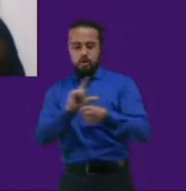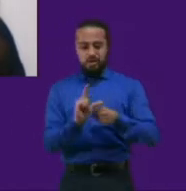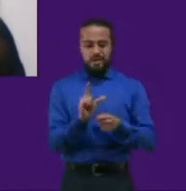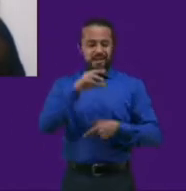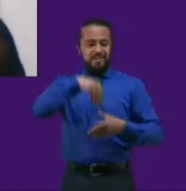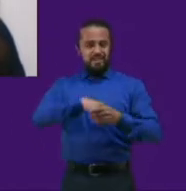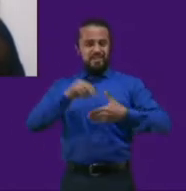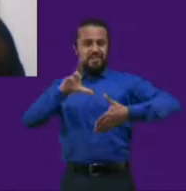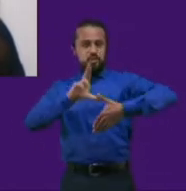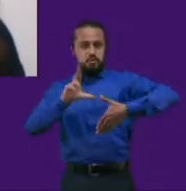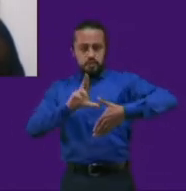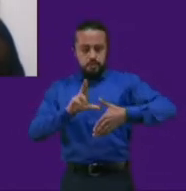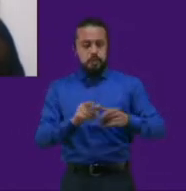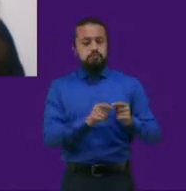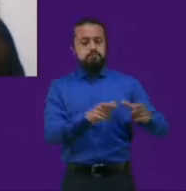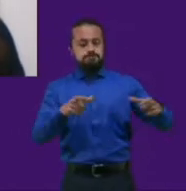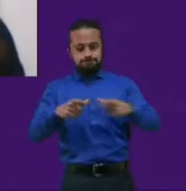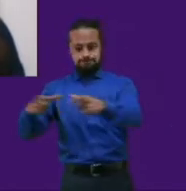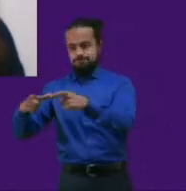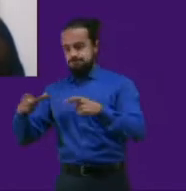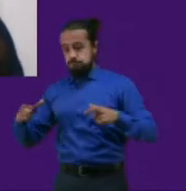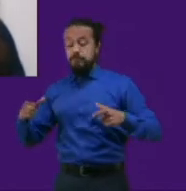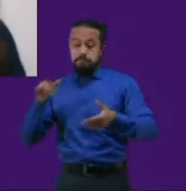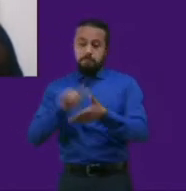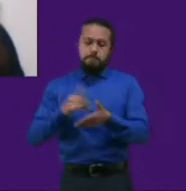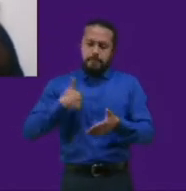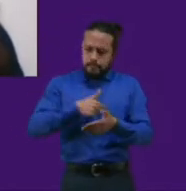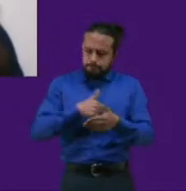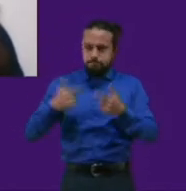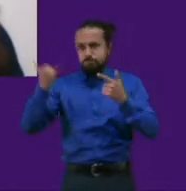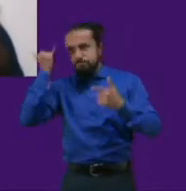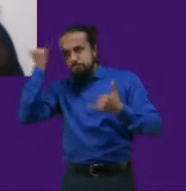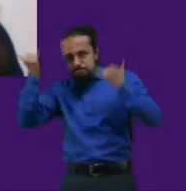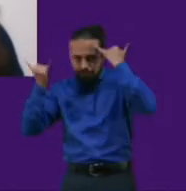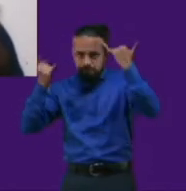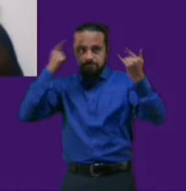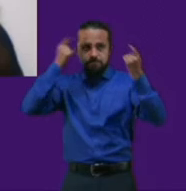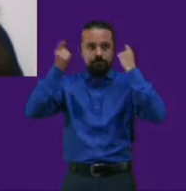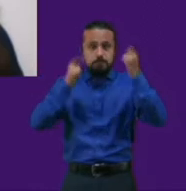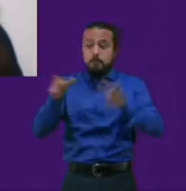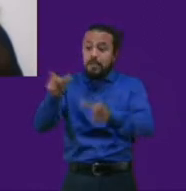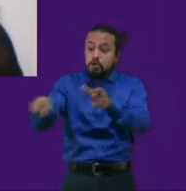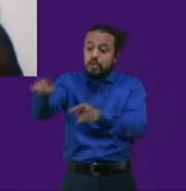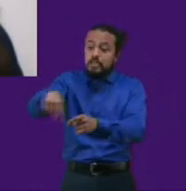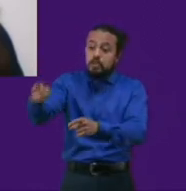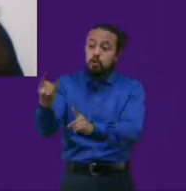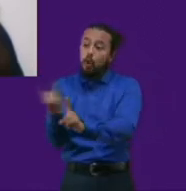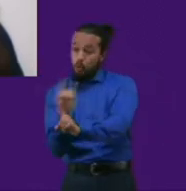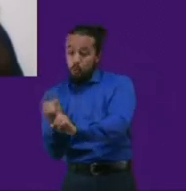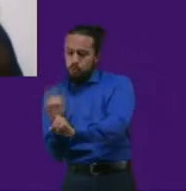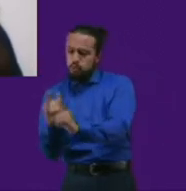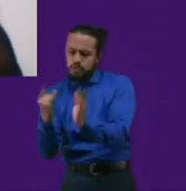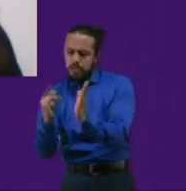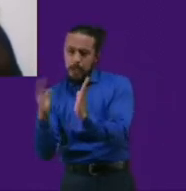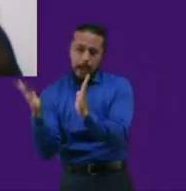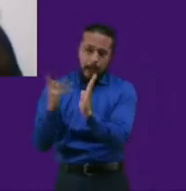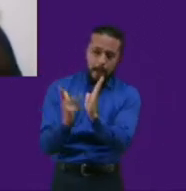crezcan. A eso es lo que estamos dedicados, y pues a escuchar a los usuarios y tratar de hacerle la vida un poquito más fácil.